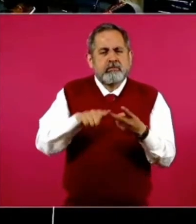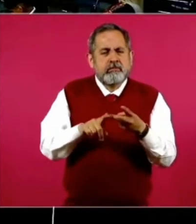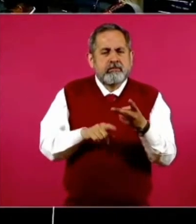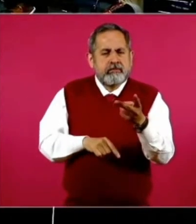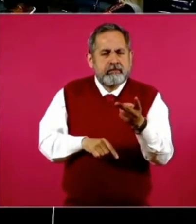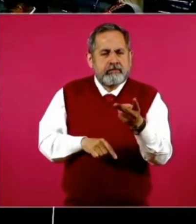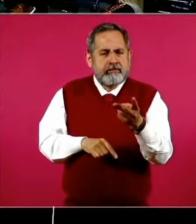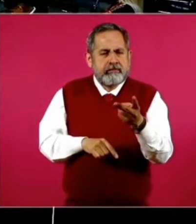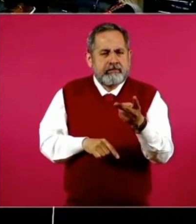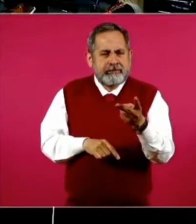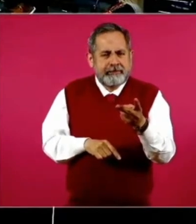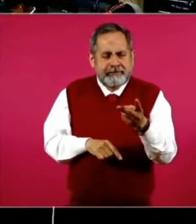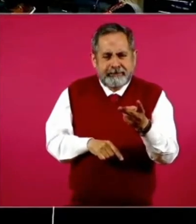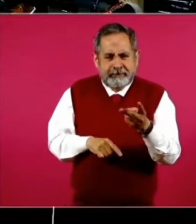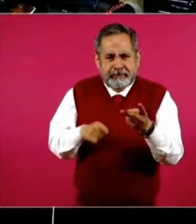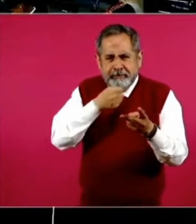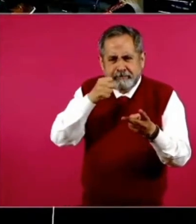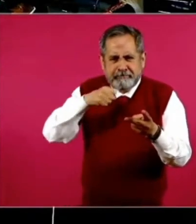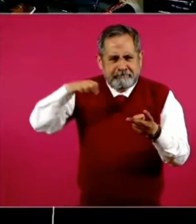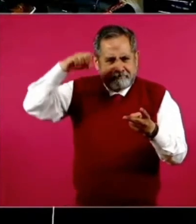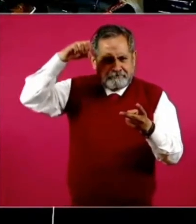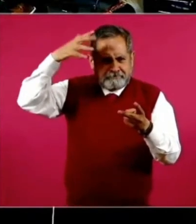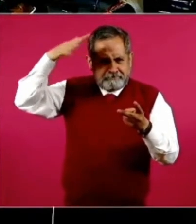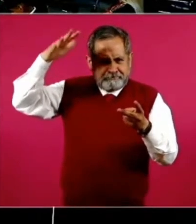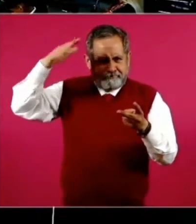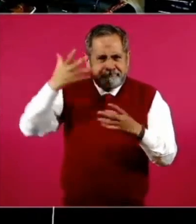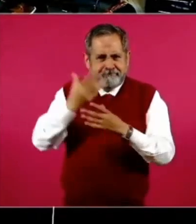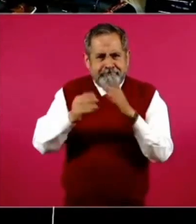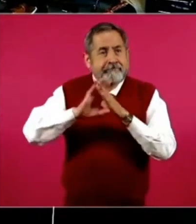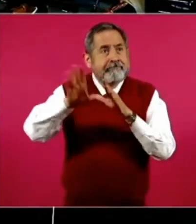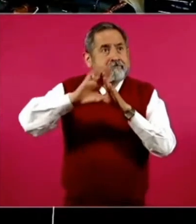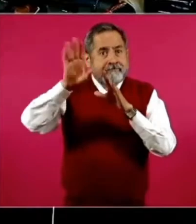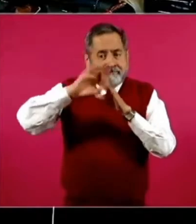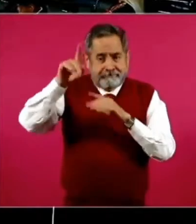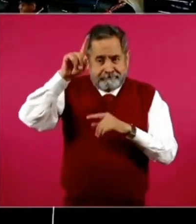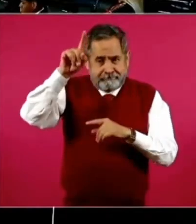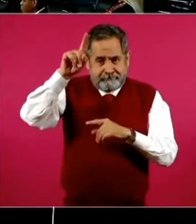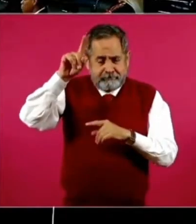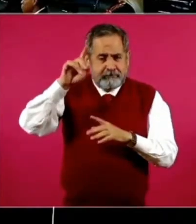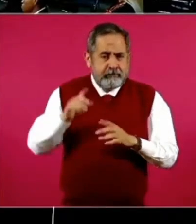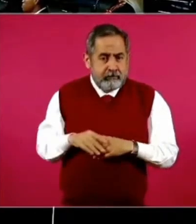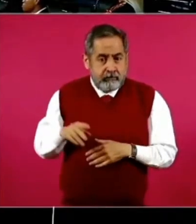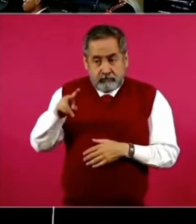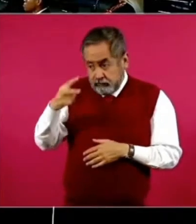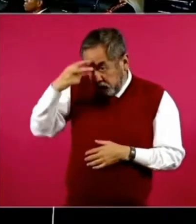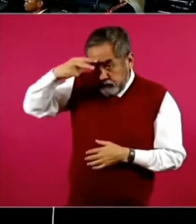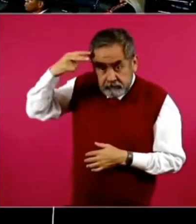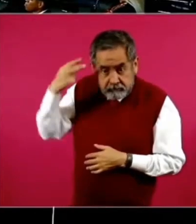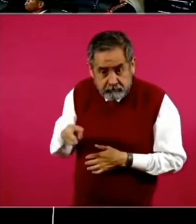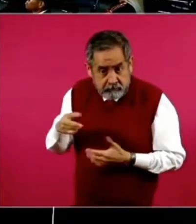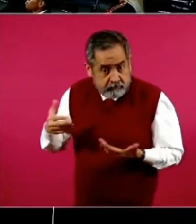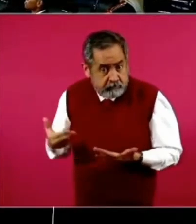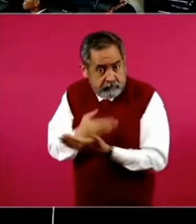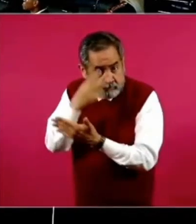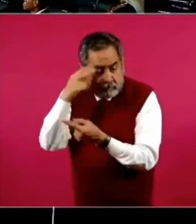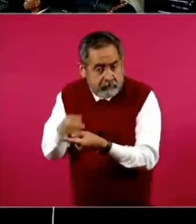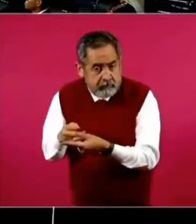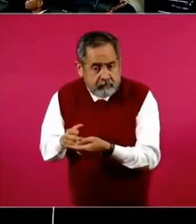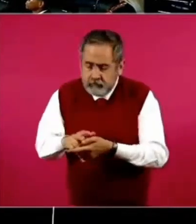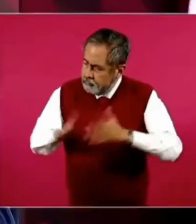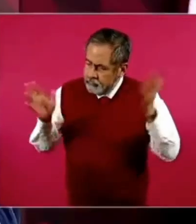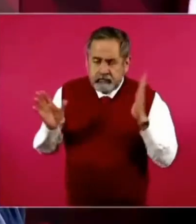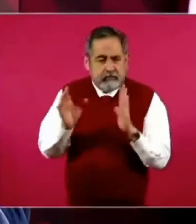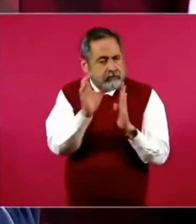sobre los adultos mayores migrantes son mexicanos y